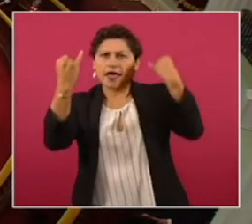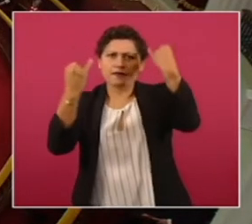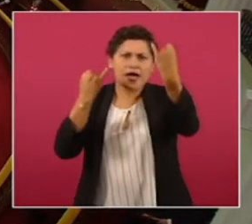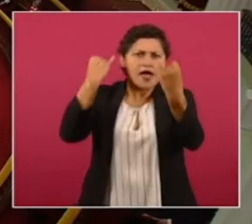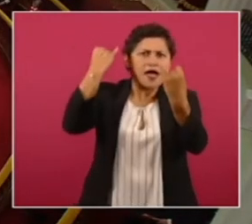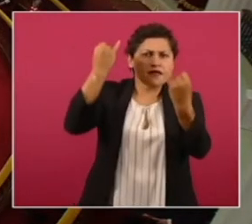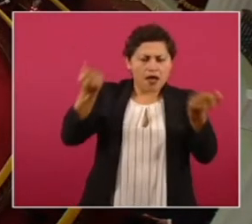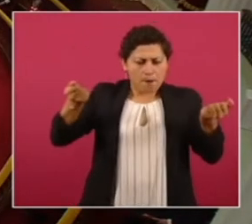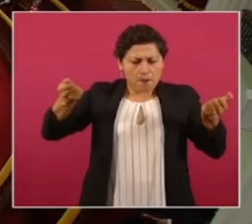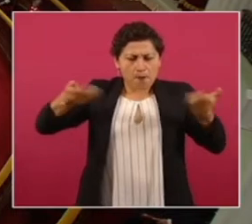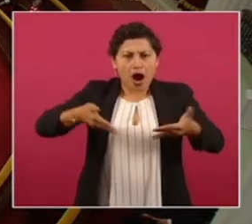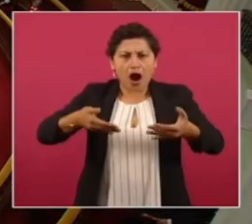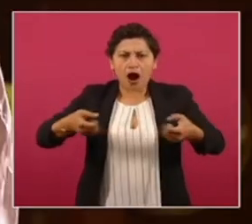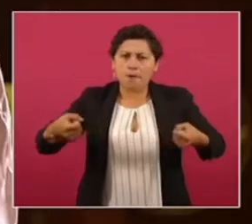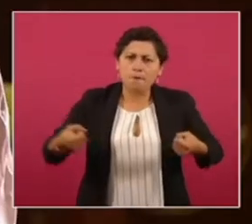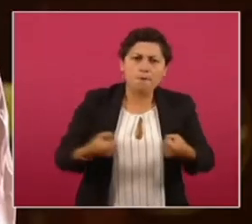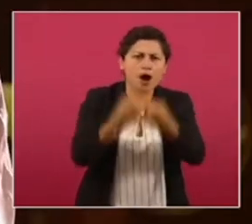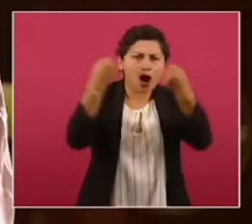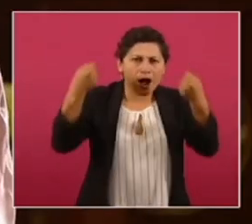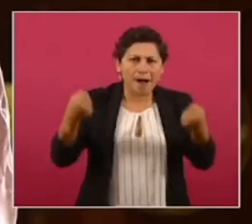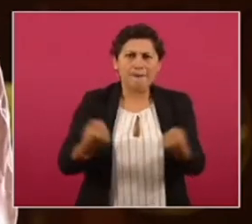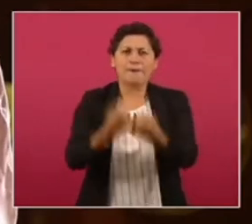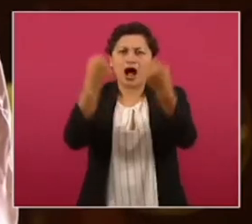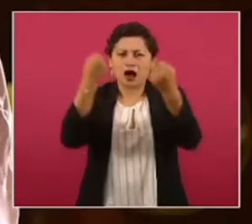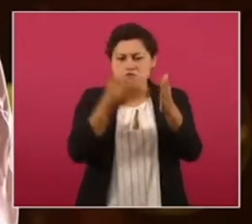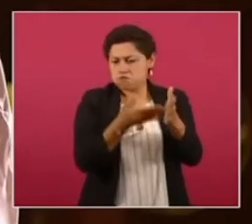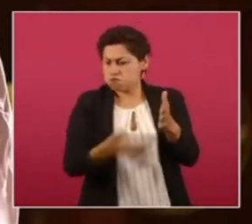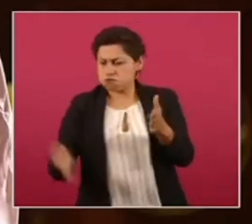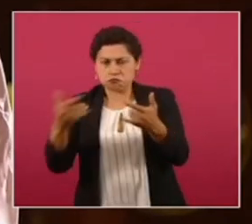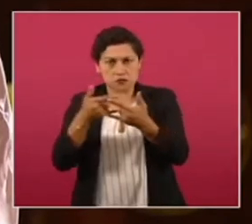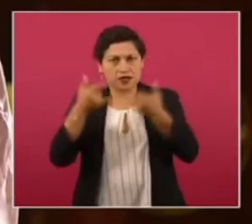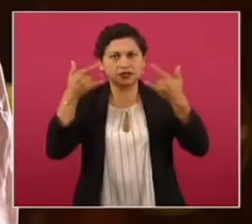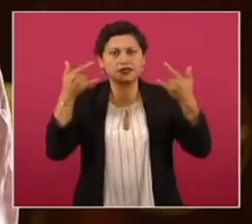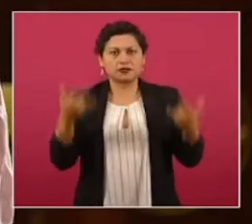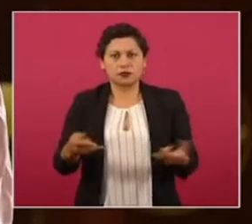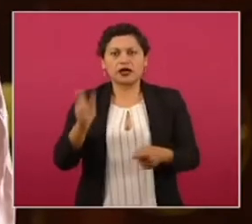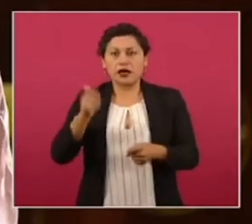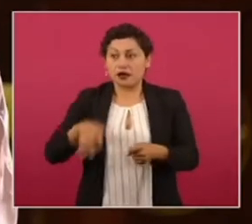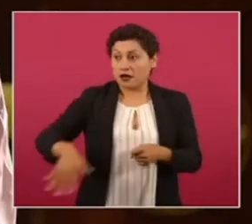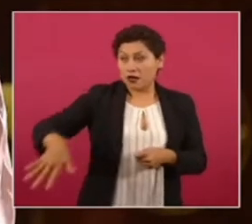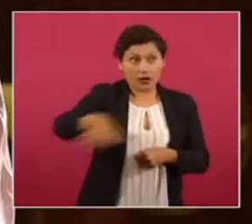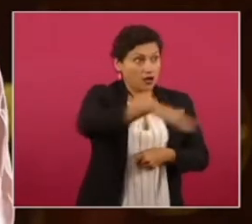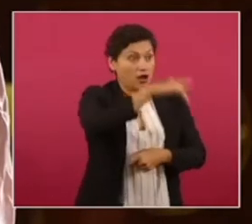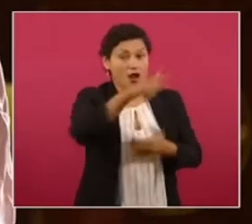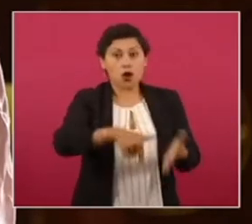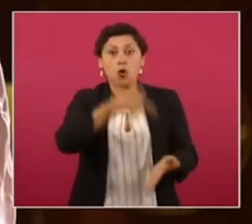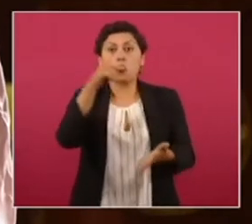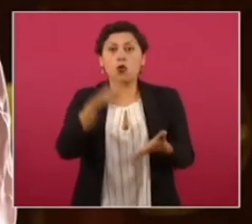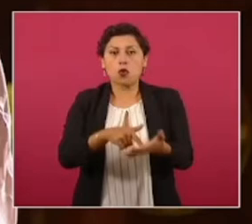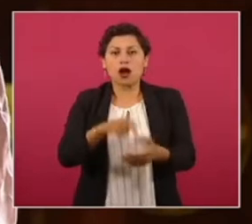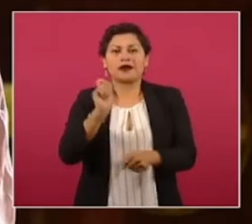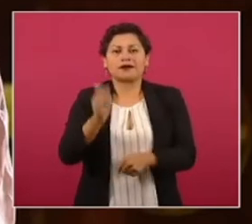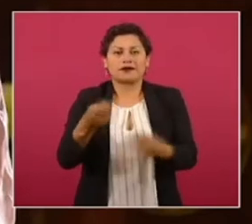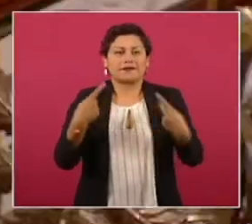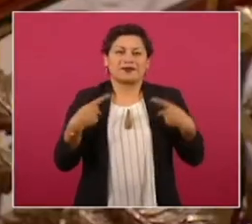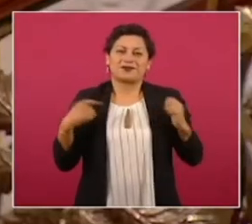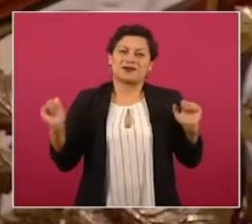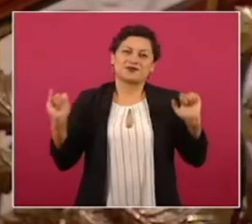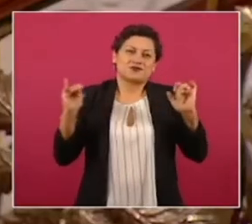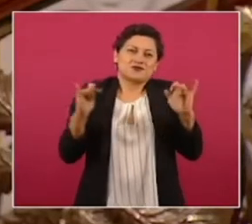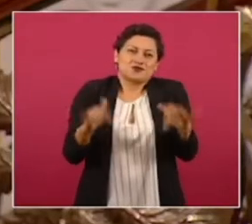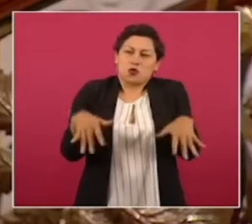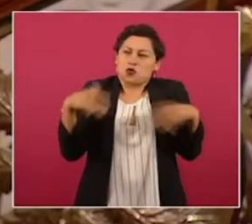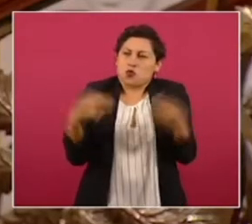temas y momentos, propiciando la marcha de estos pasillos de las figuras más relevantes que aquí